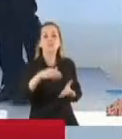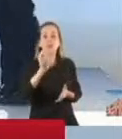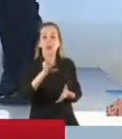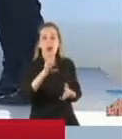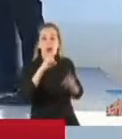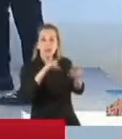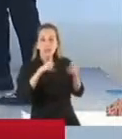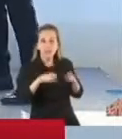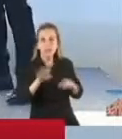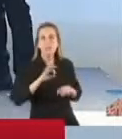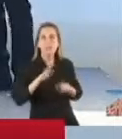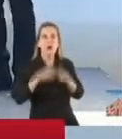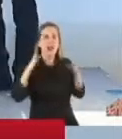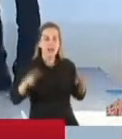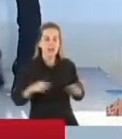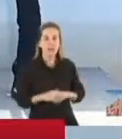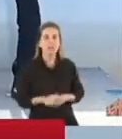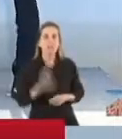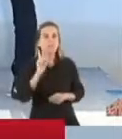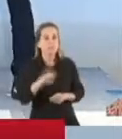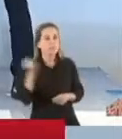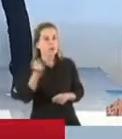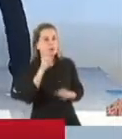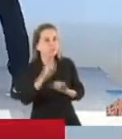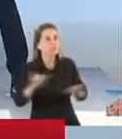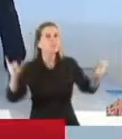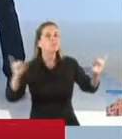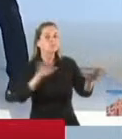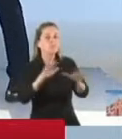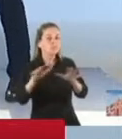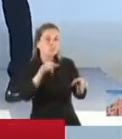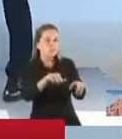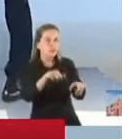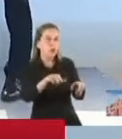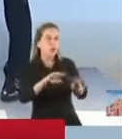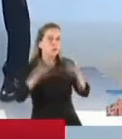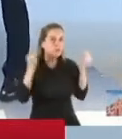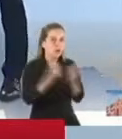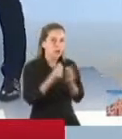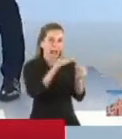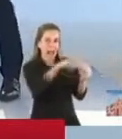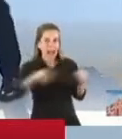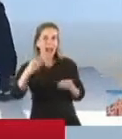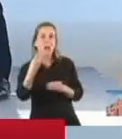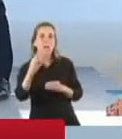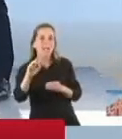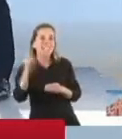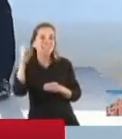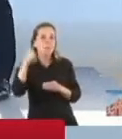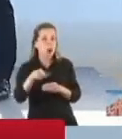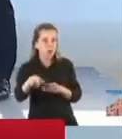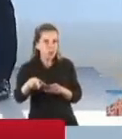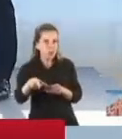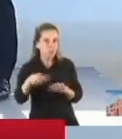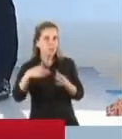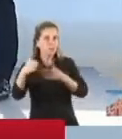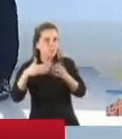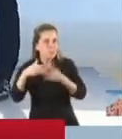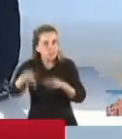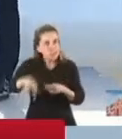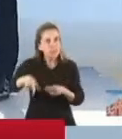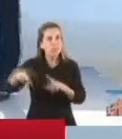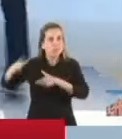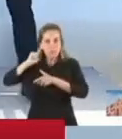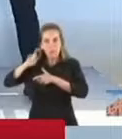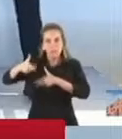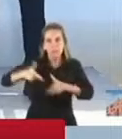que la verdad no sirve para nada porque ahí no abrieron... Nada, no, no. No abrieron nada. Todo simbólico, todo. Después vamos a mostrar sí, la imagen. El caño no va a